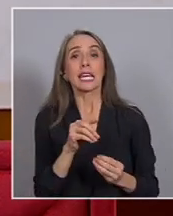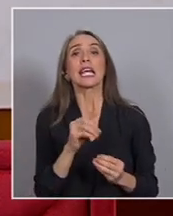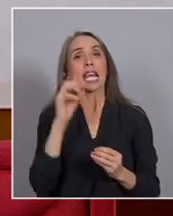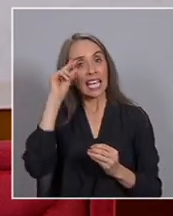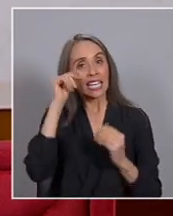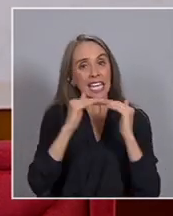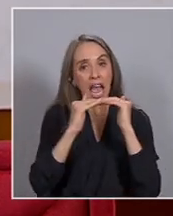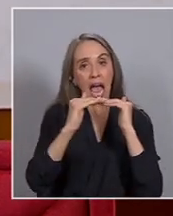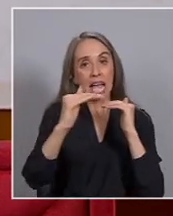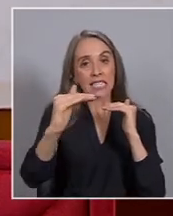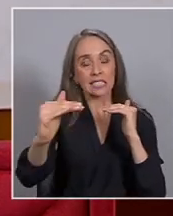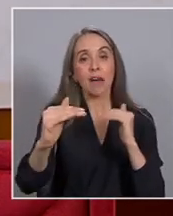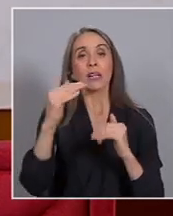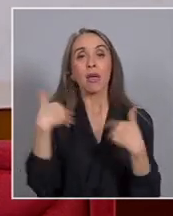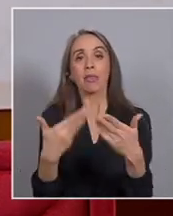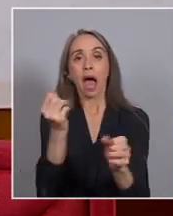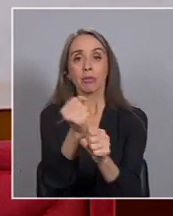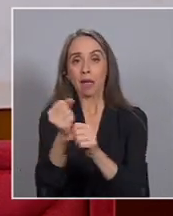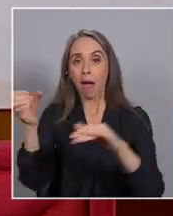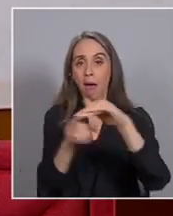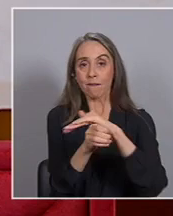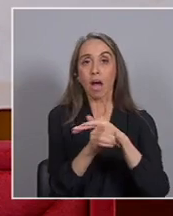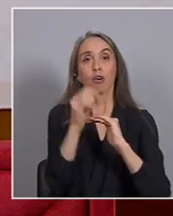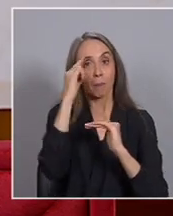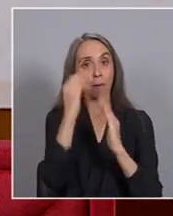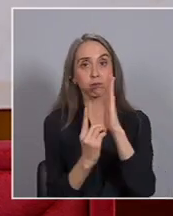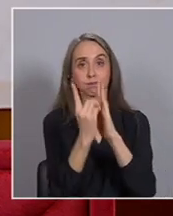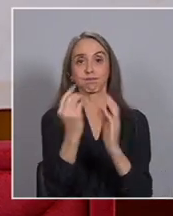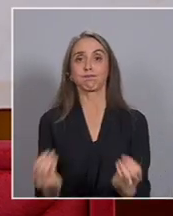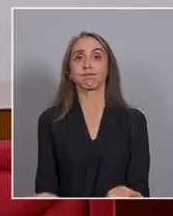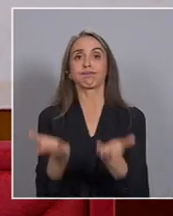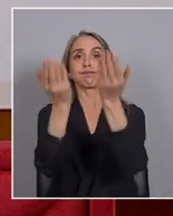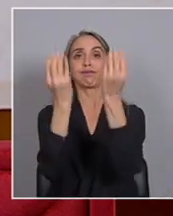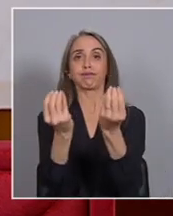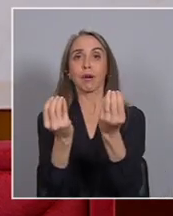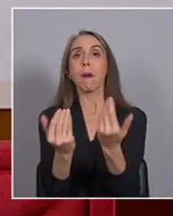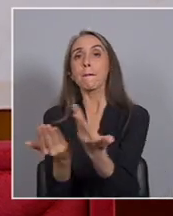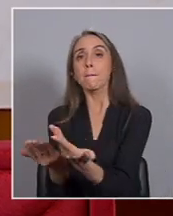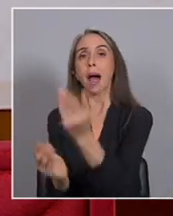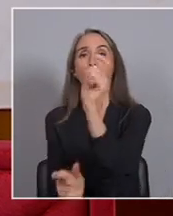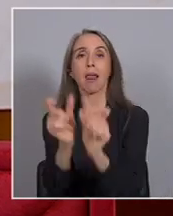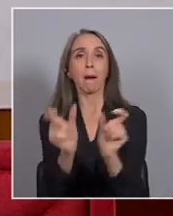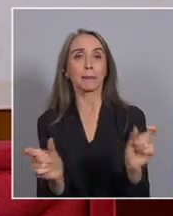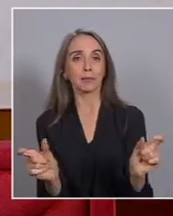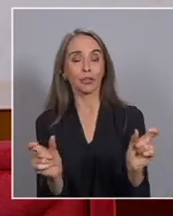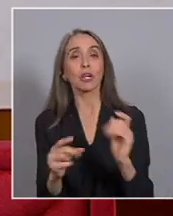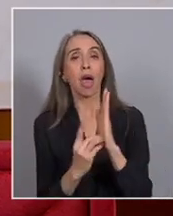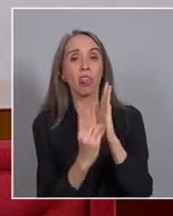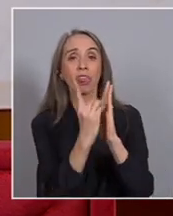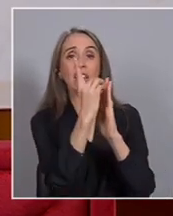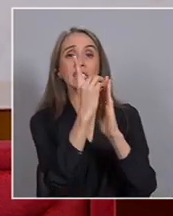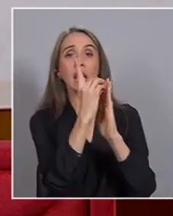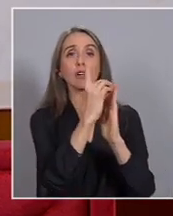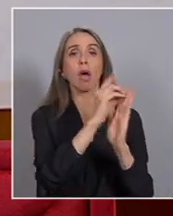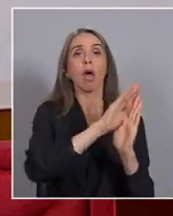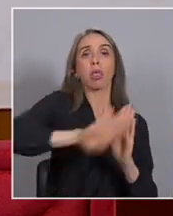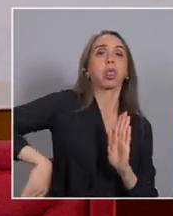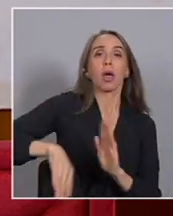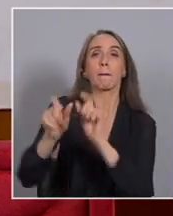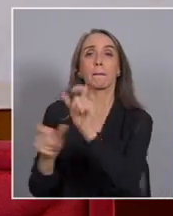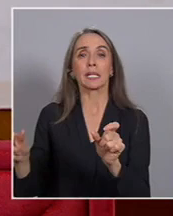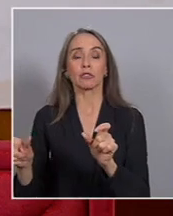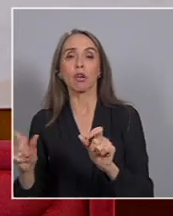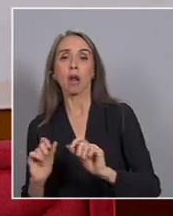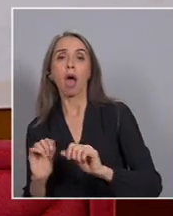que crea empleos y perspectiva de crecimiento en beneficio de las personas. es un desarrollo que no pasa por encima de la gente ni de